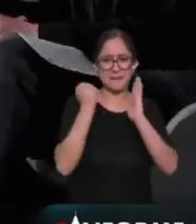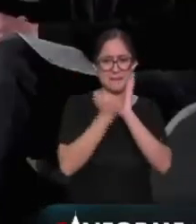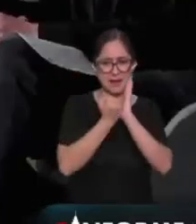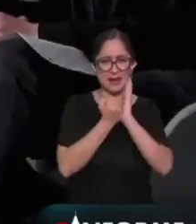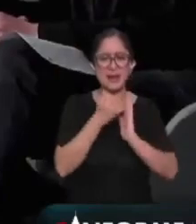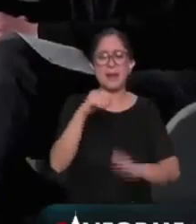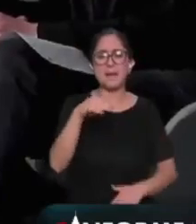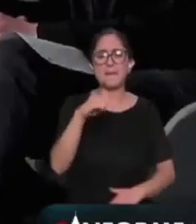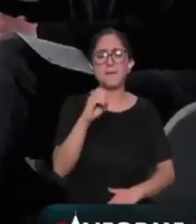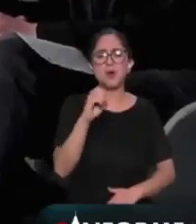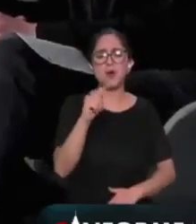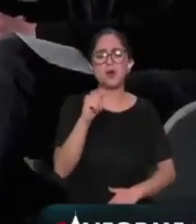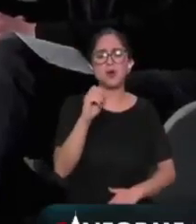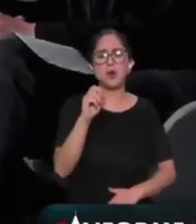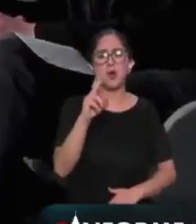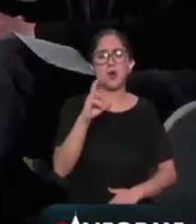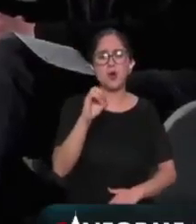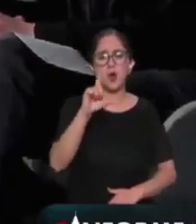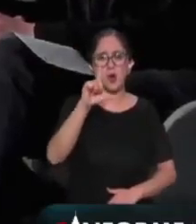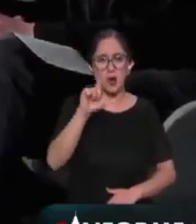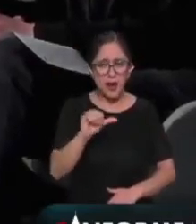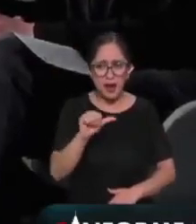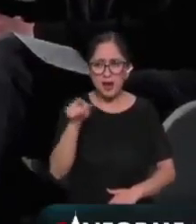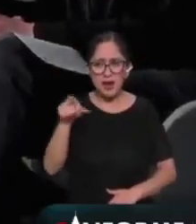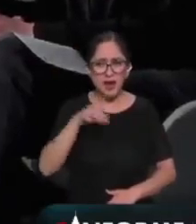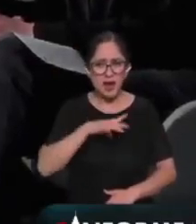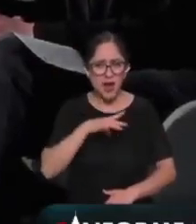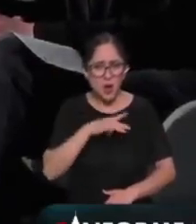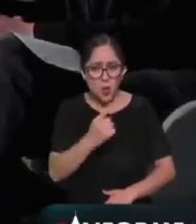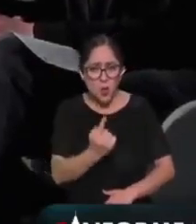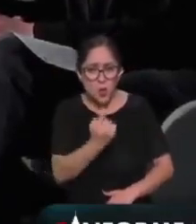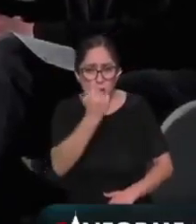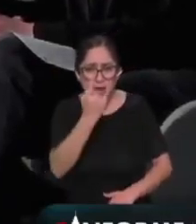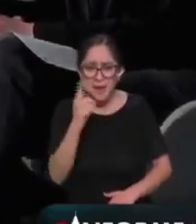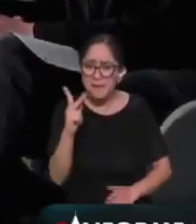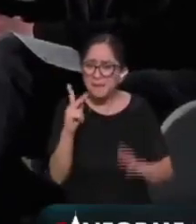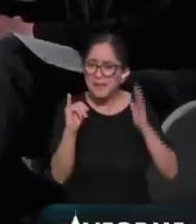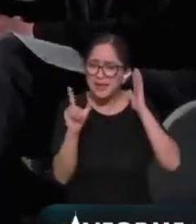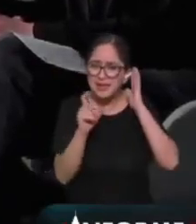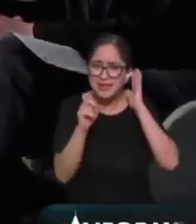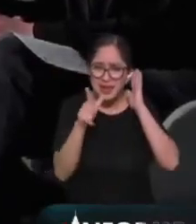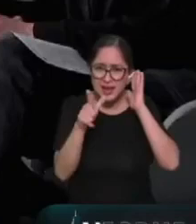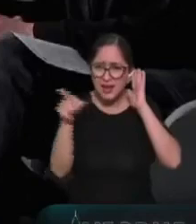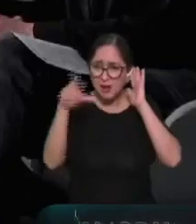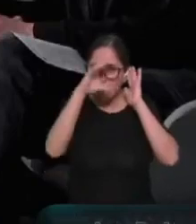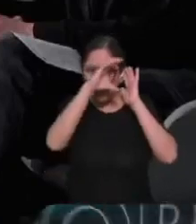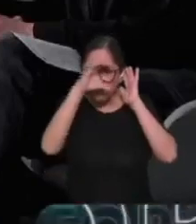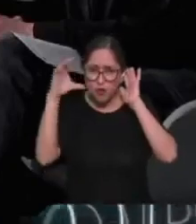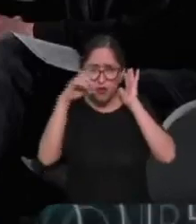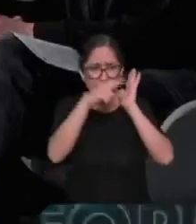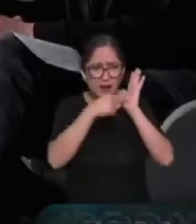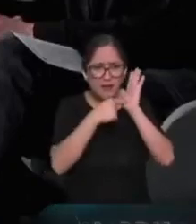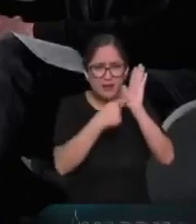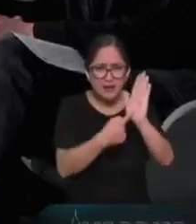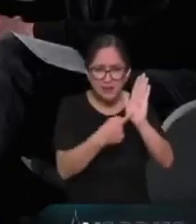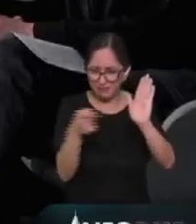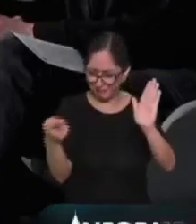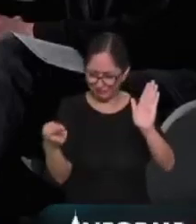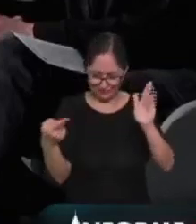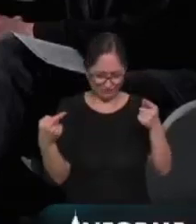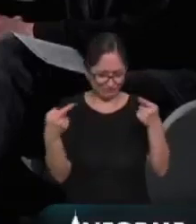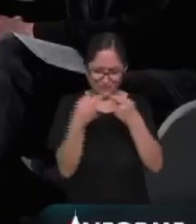un Pixel, haya salido esa fotografía que muestran de Hugo Alberto? No es posible, no da. Es